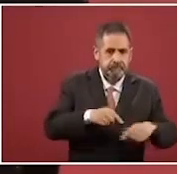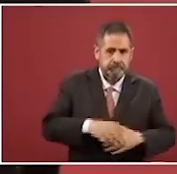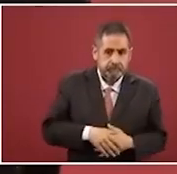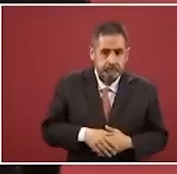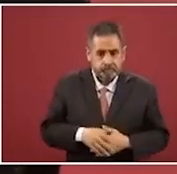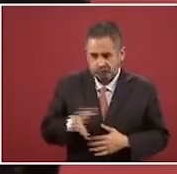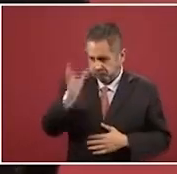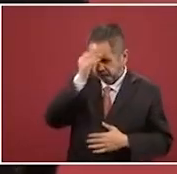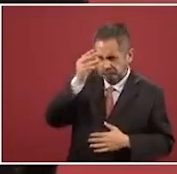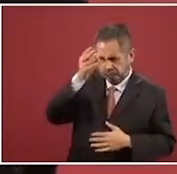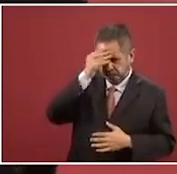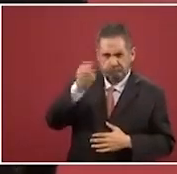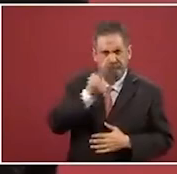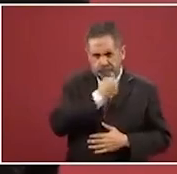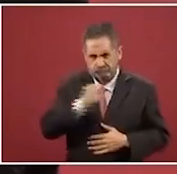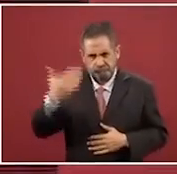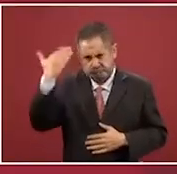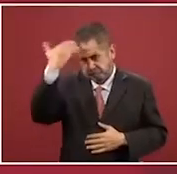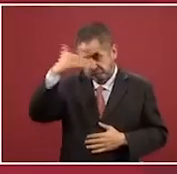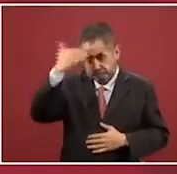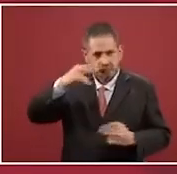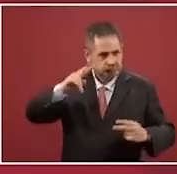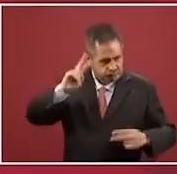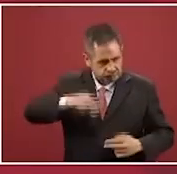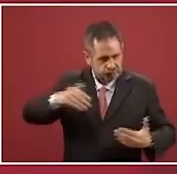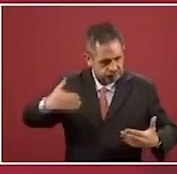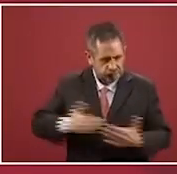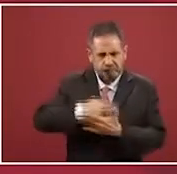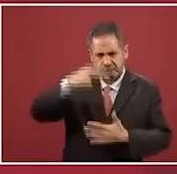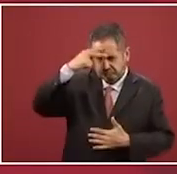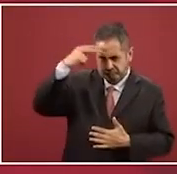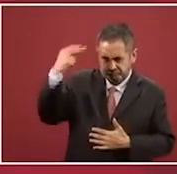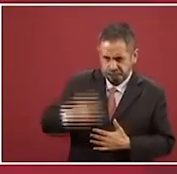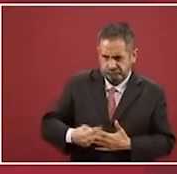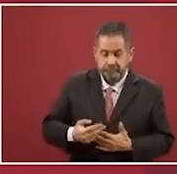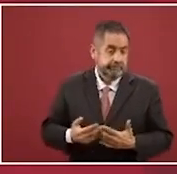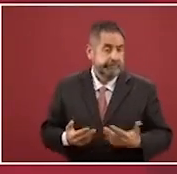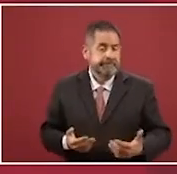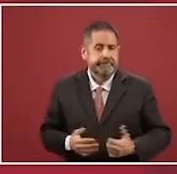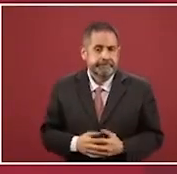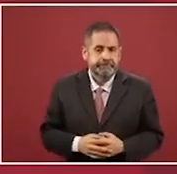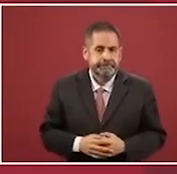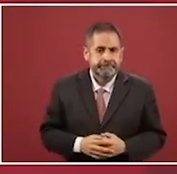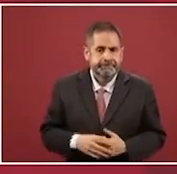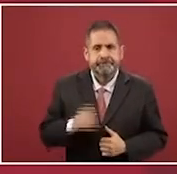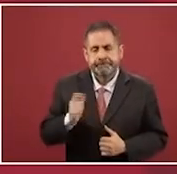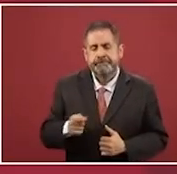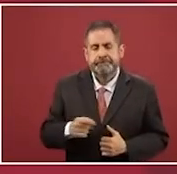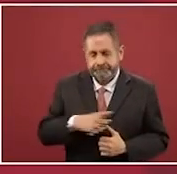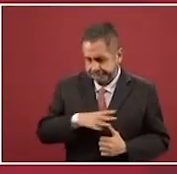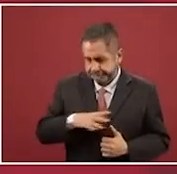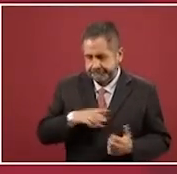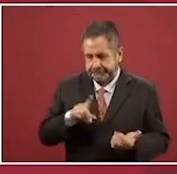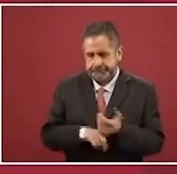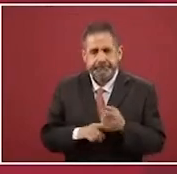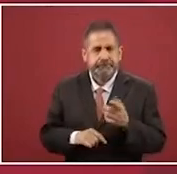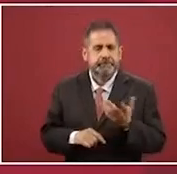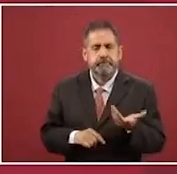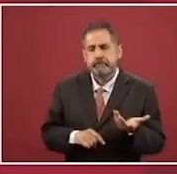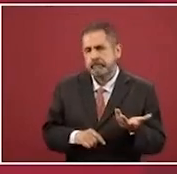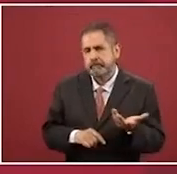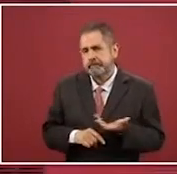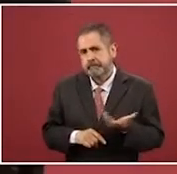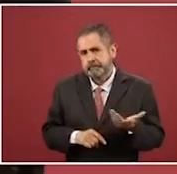bien formados, mexicanos. Entonces, sí hay